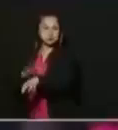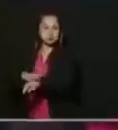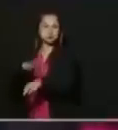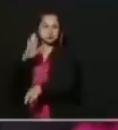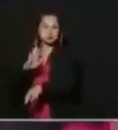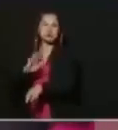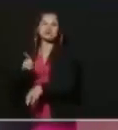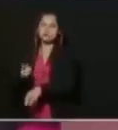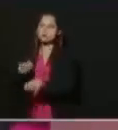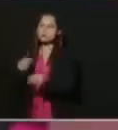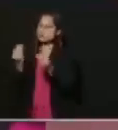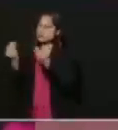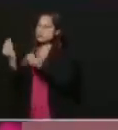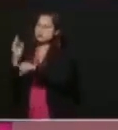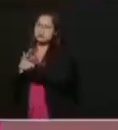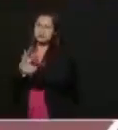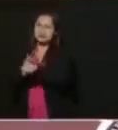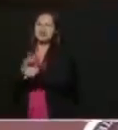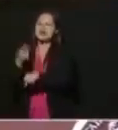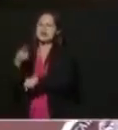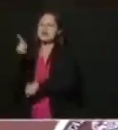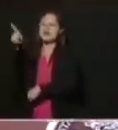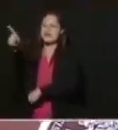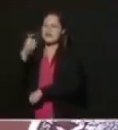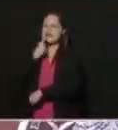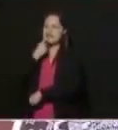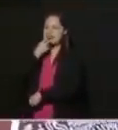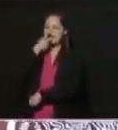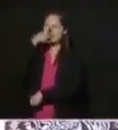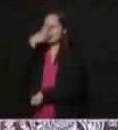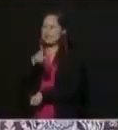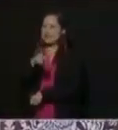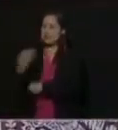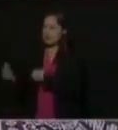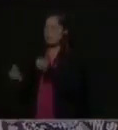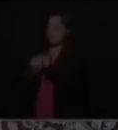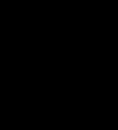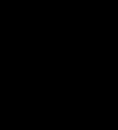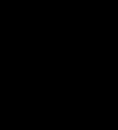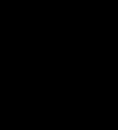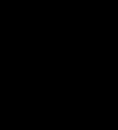es la del pueblo. Sí, exacto. Esa es la que más pesa.